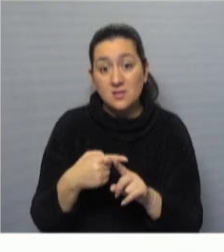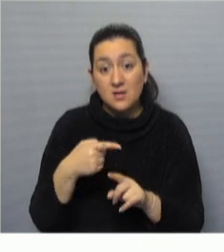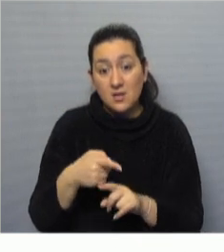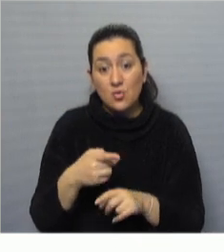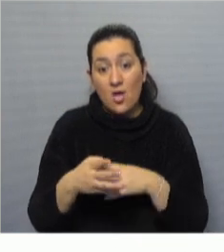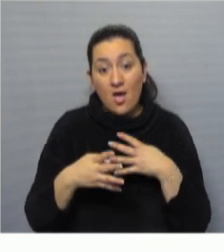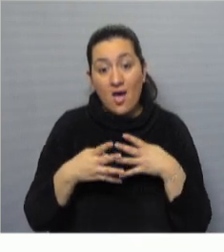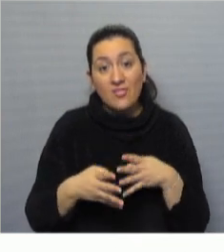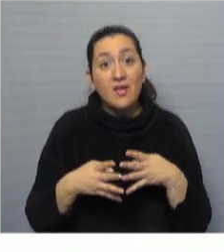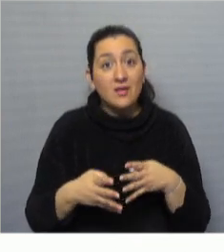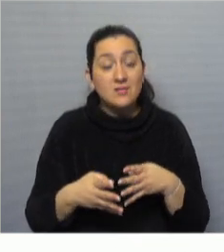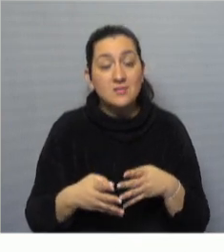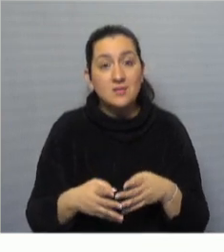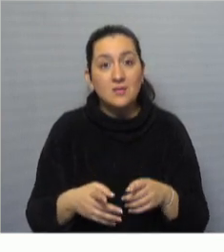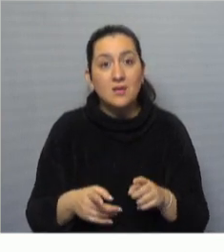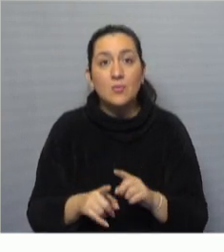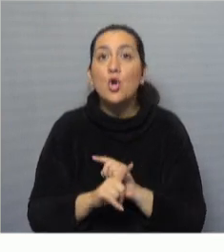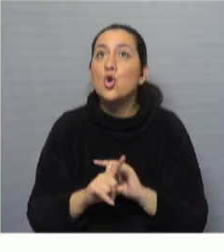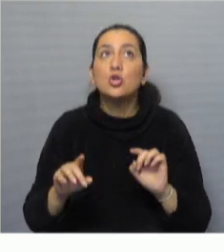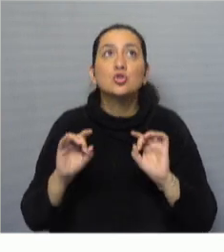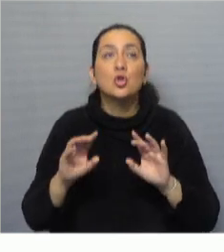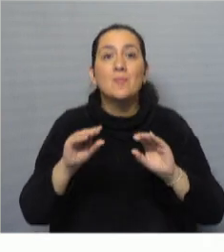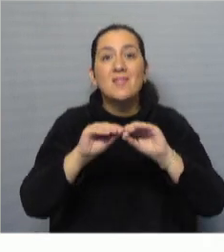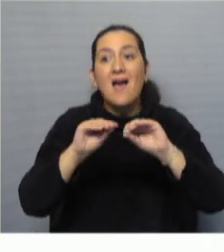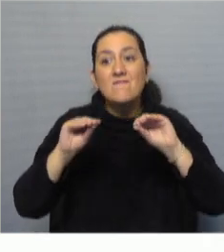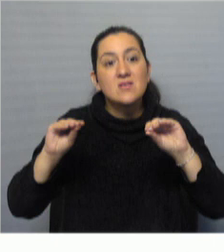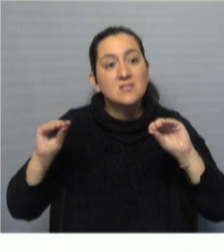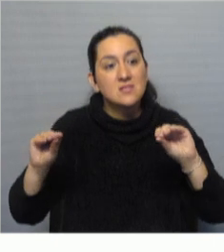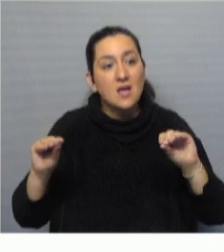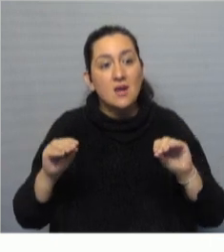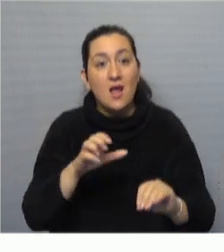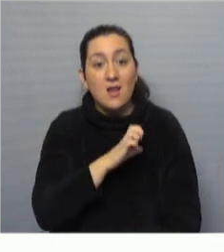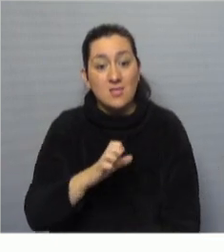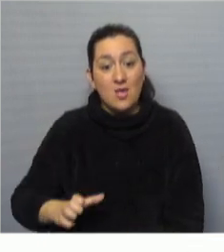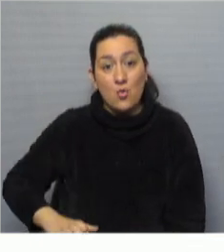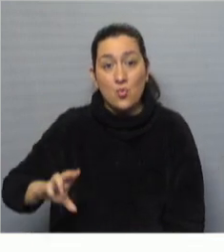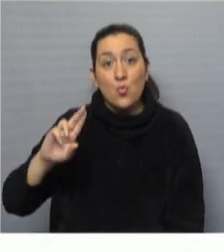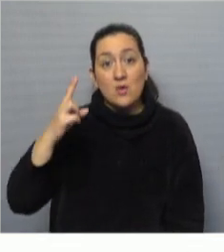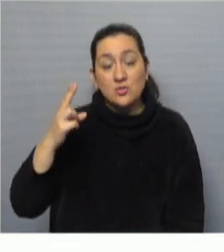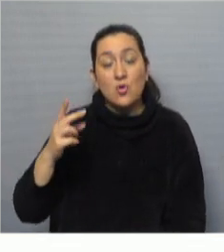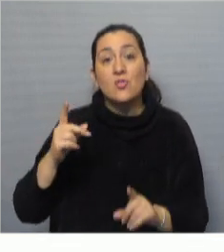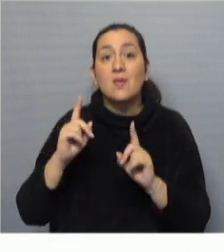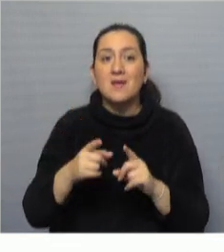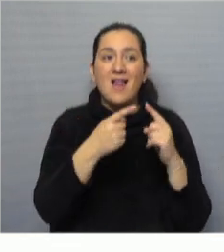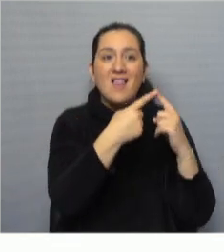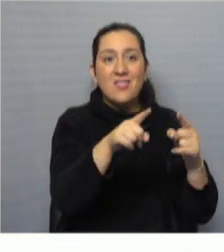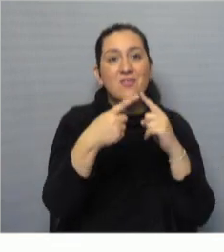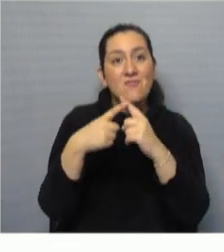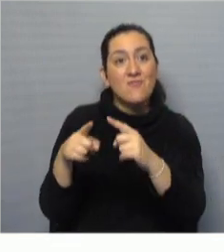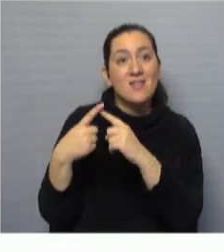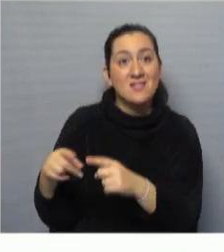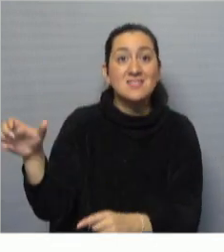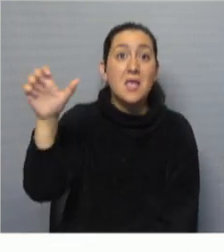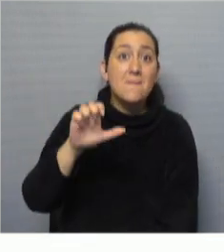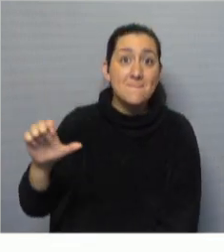para bueno no solamente advertir al estado uruguayo sino que también a las diferentes empresas